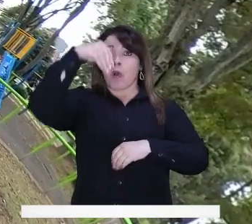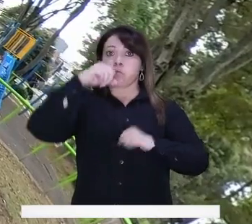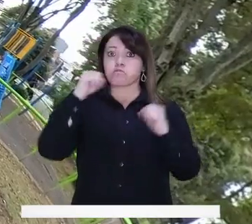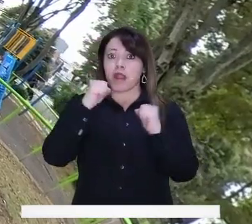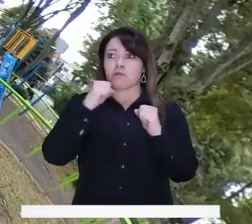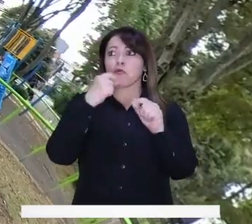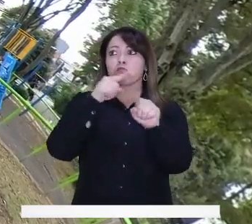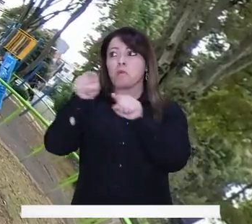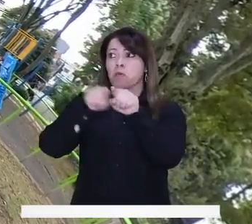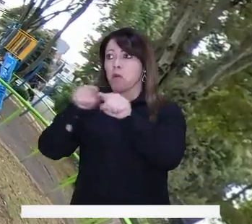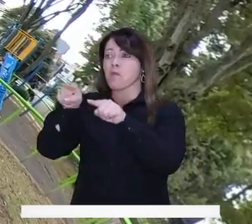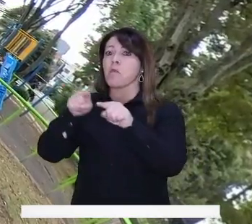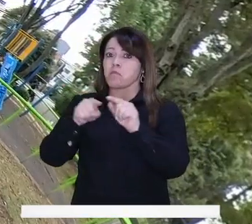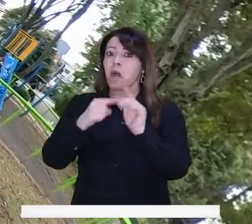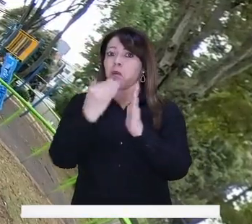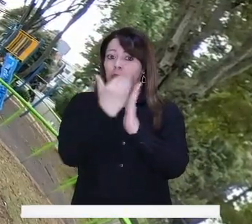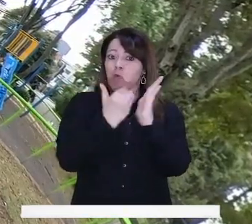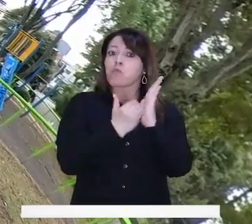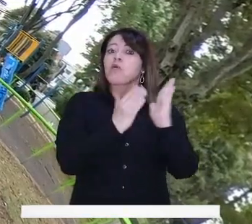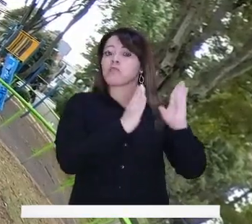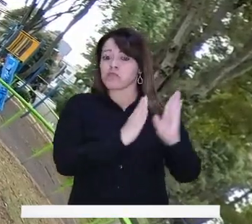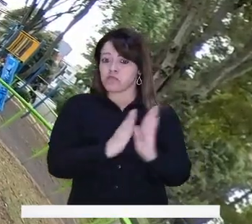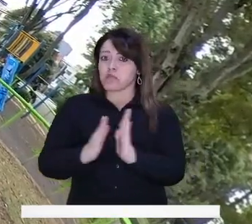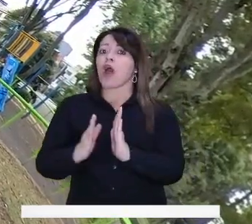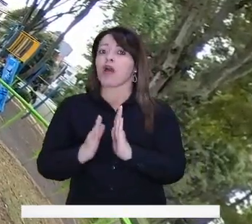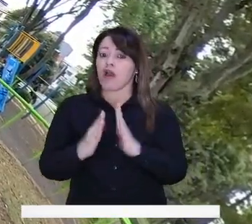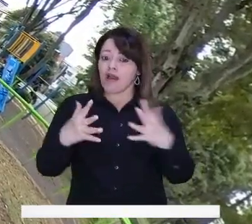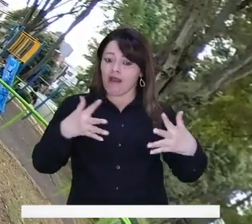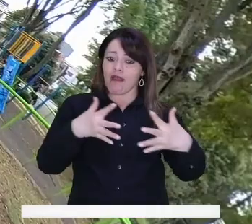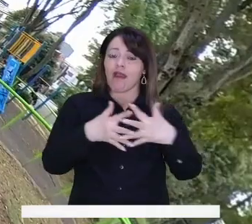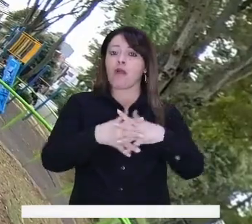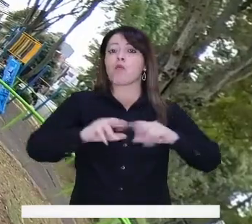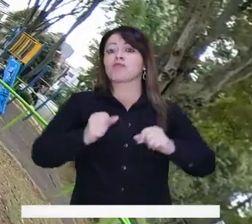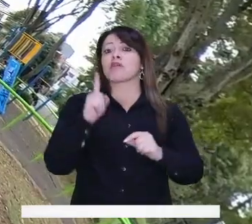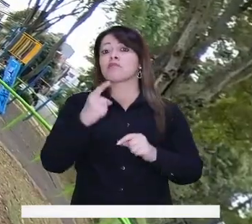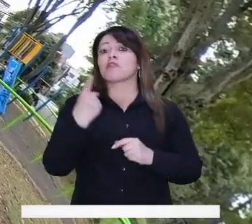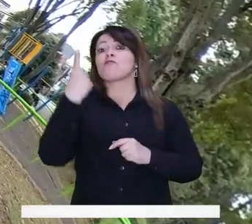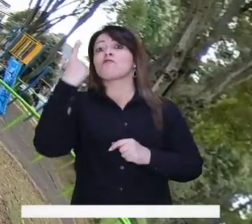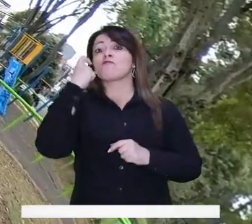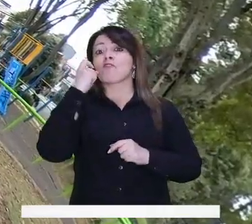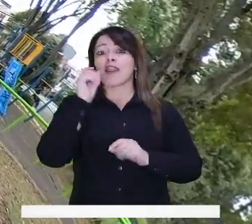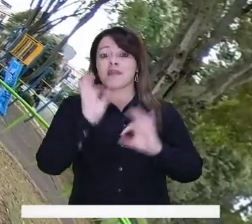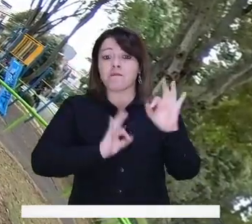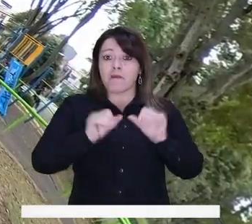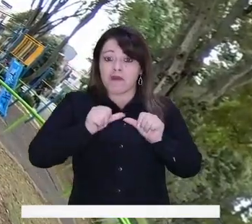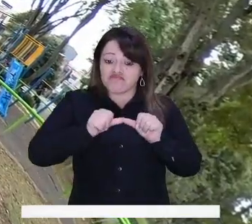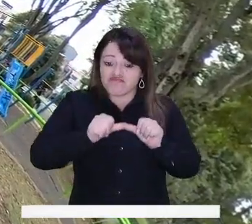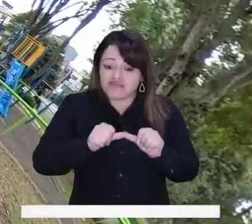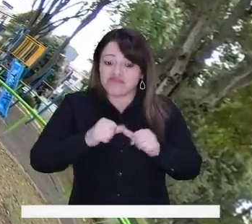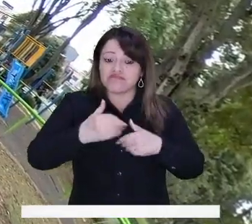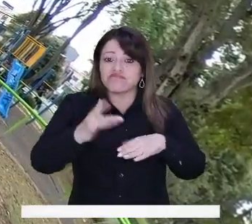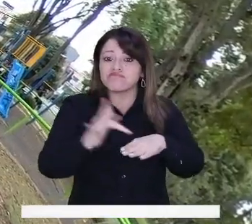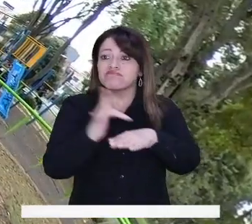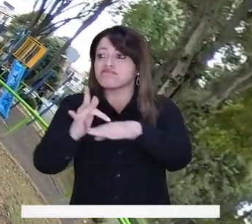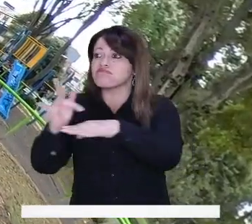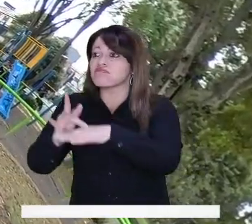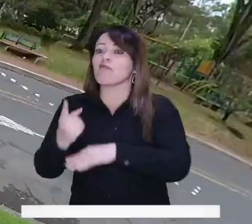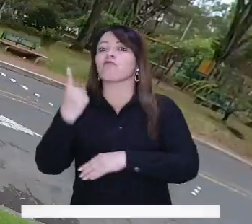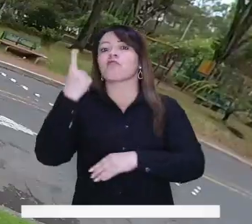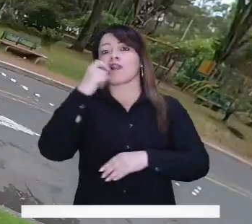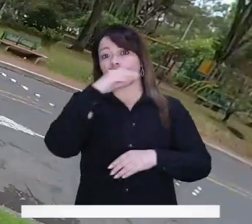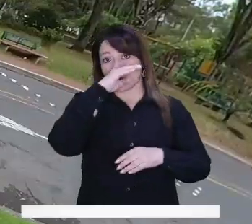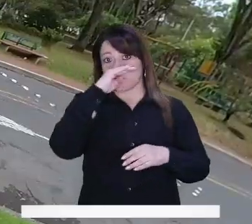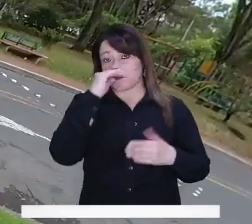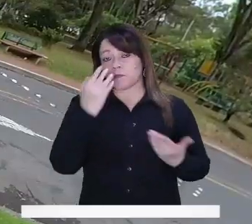un plan para adaptarse a él, pero pues no se ha implementado y tampoco se hace mucho como en infraestructuras para adaptarse mejor.